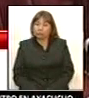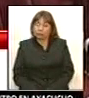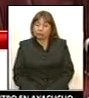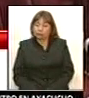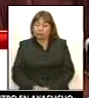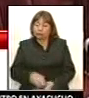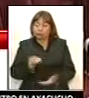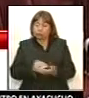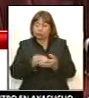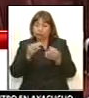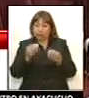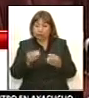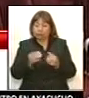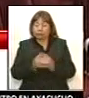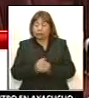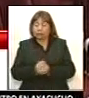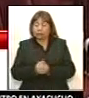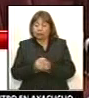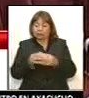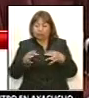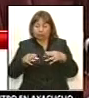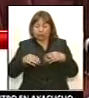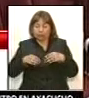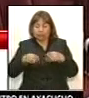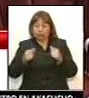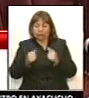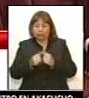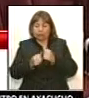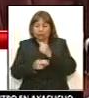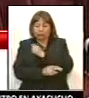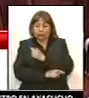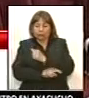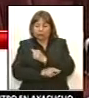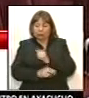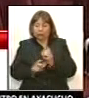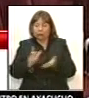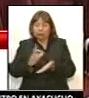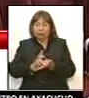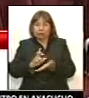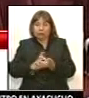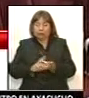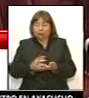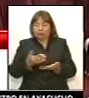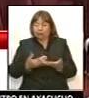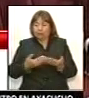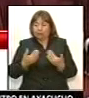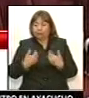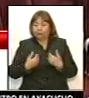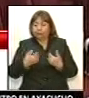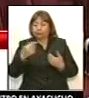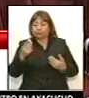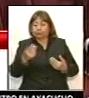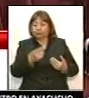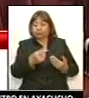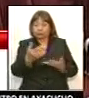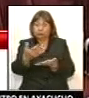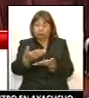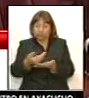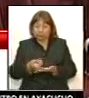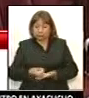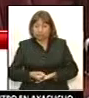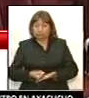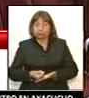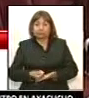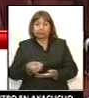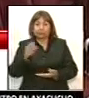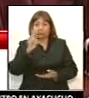migración más segura. Adoptar y coordinar con los países circundantes del Grupo de Lima, a que también ellos puedan recibir